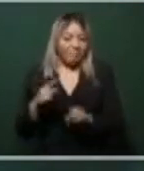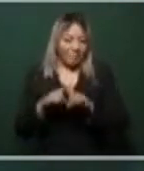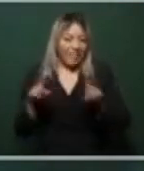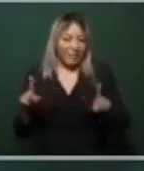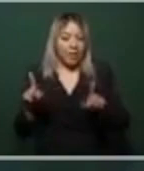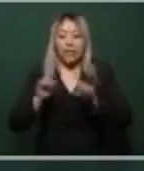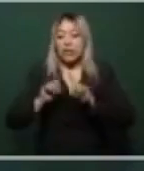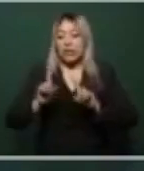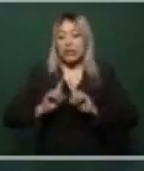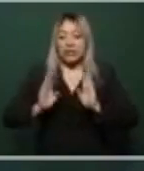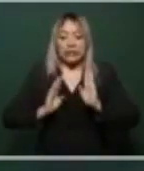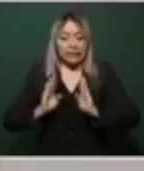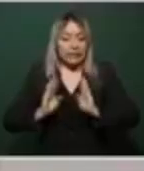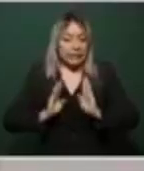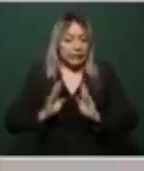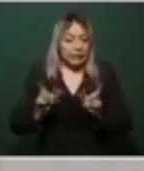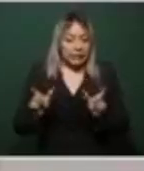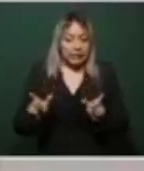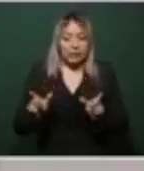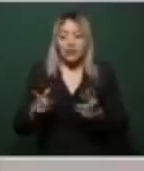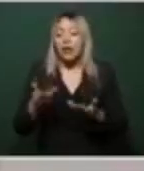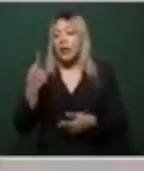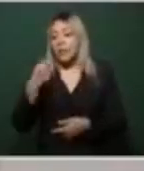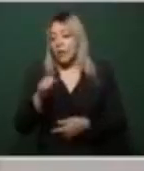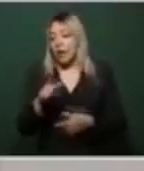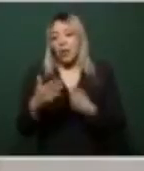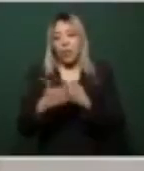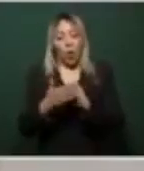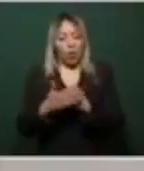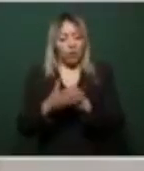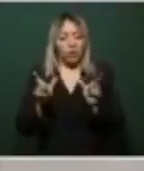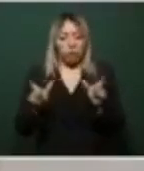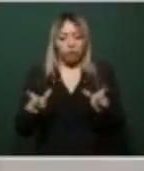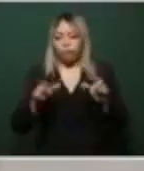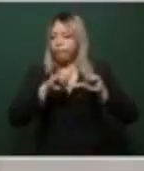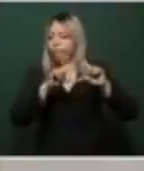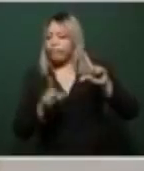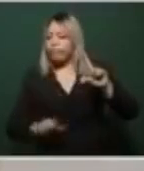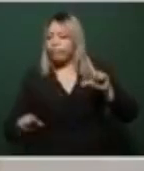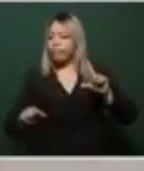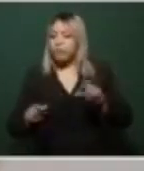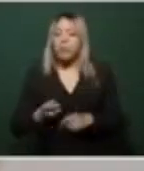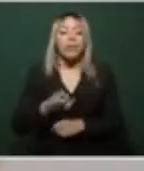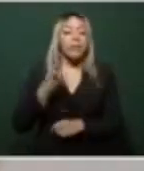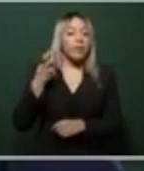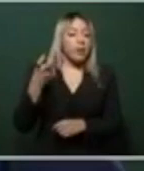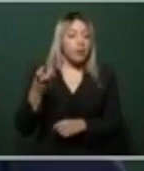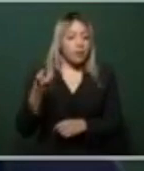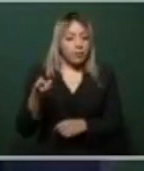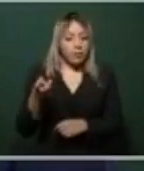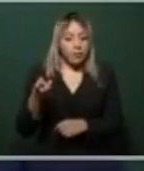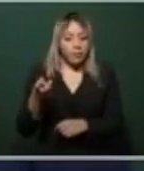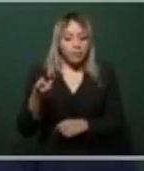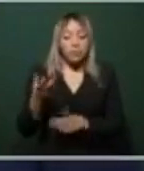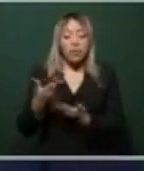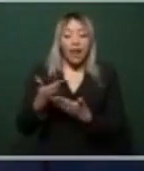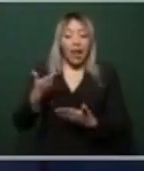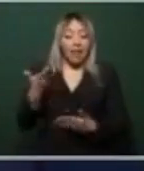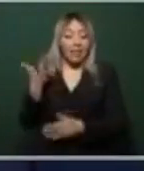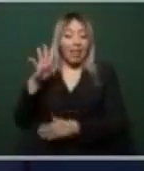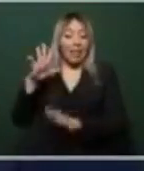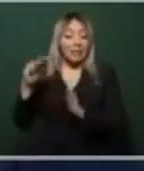las Fuerzas Armadas, en la creación de la Guardia Nacional. Entonces, de 10,000